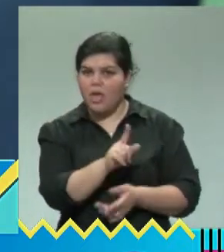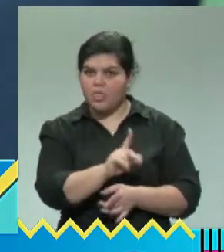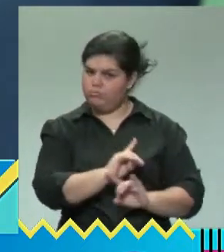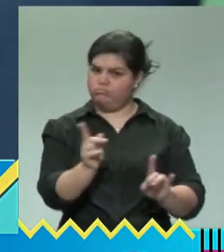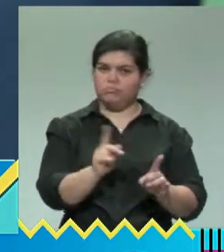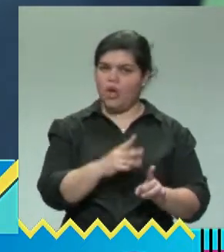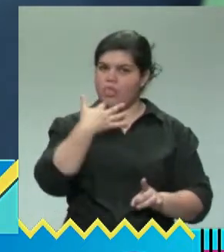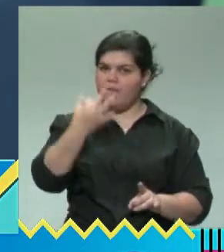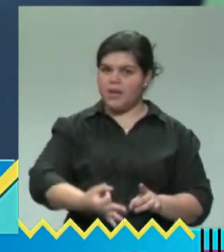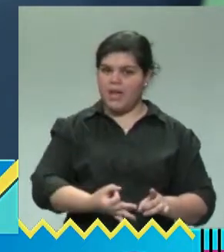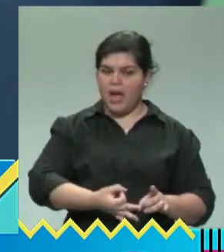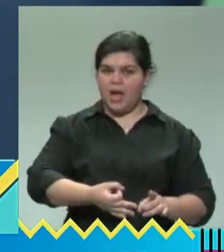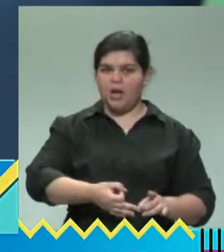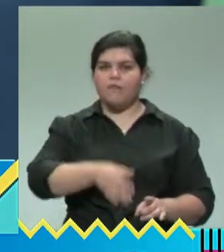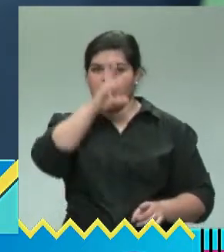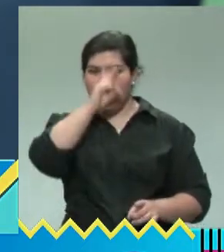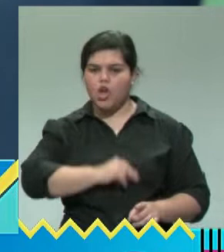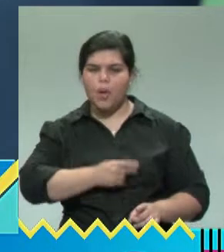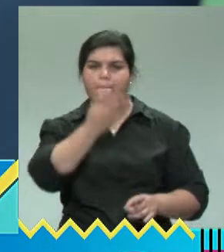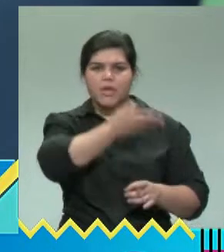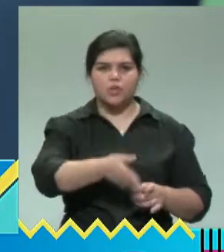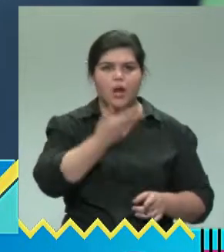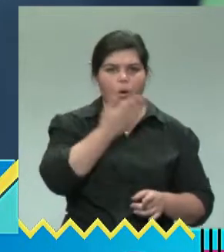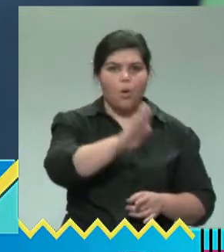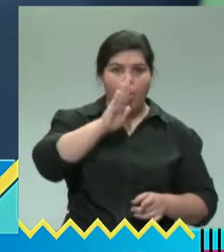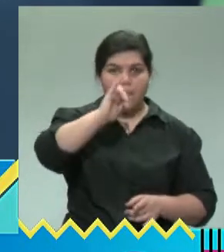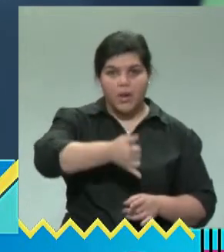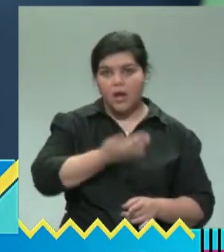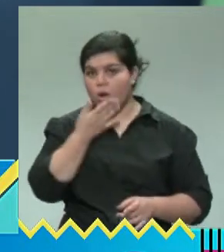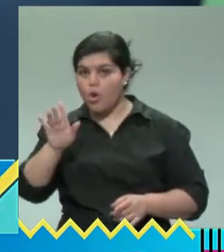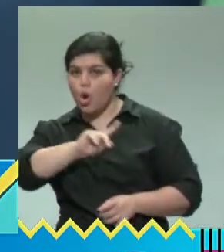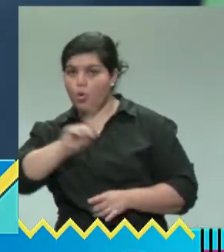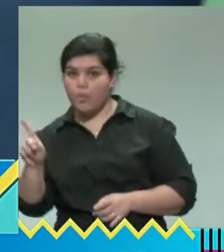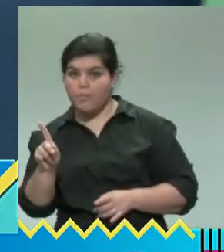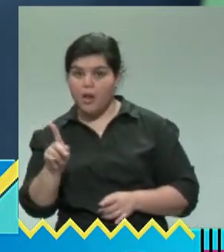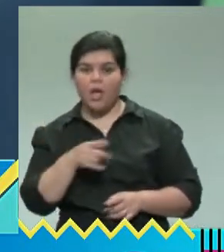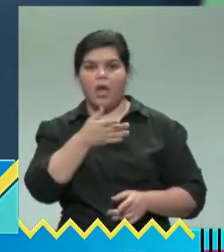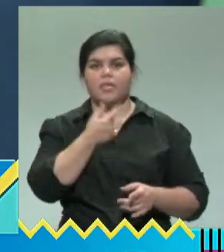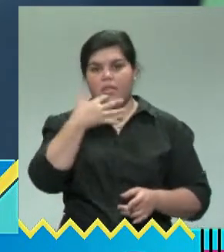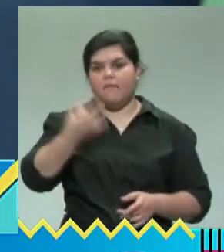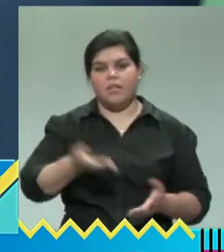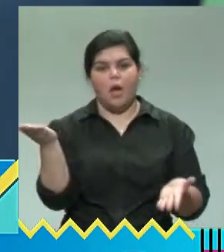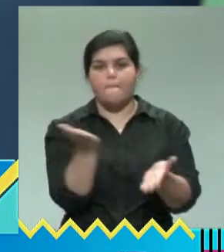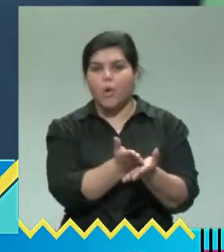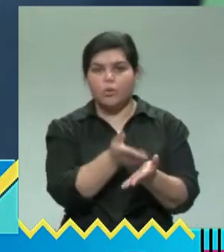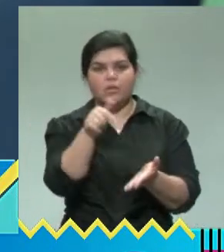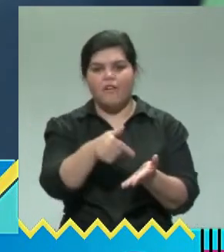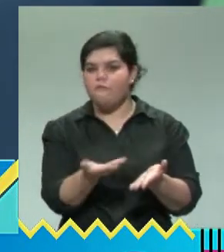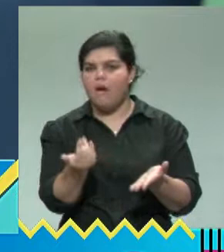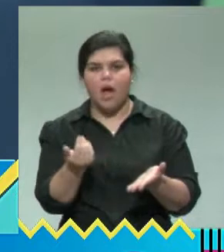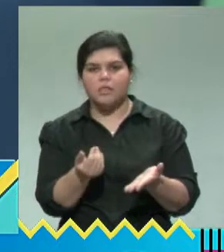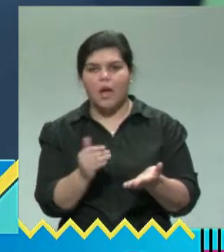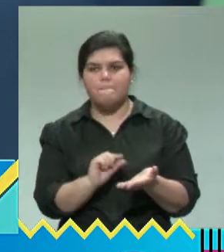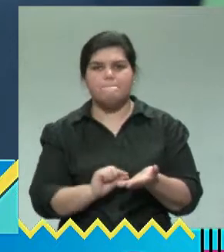a quién cumple y a quién no cumple. Hay que decir que las multas estaban desactualizadas. Las multas